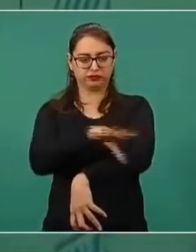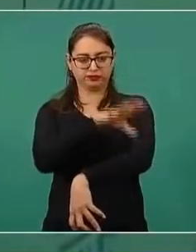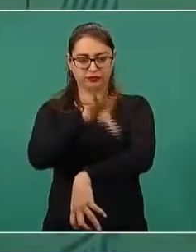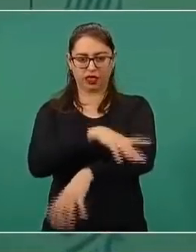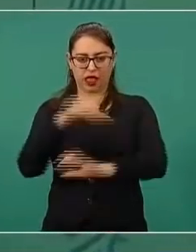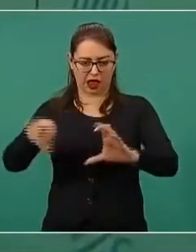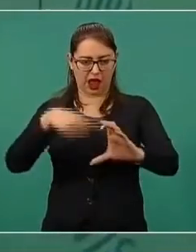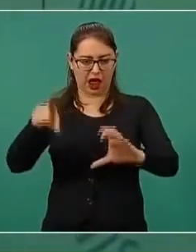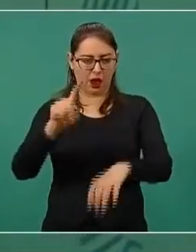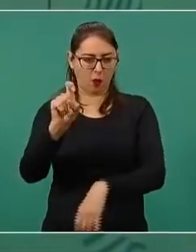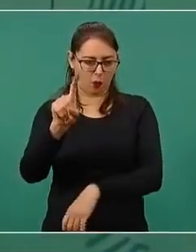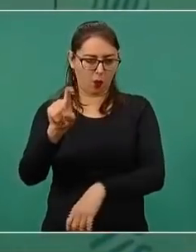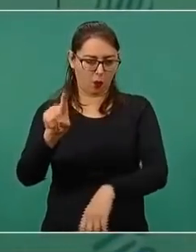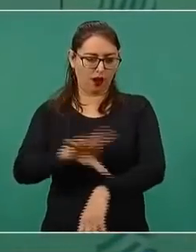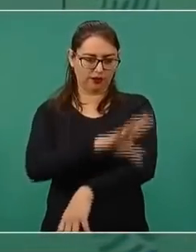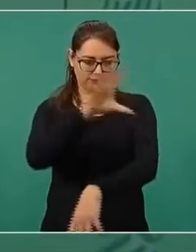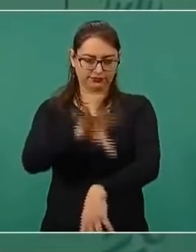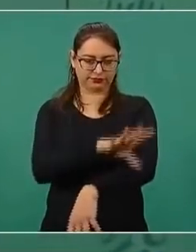Angostura,